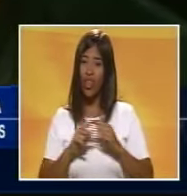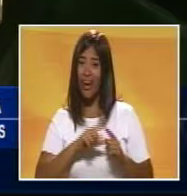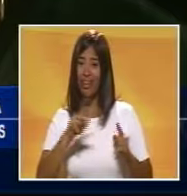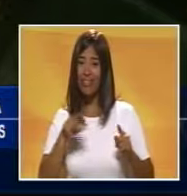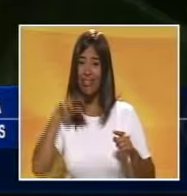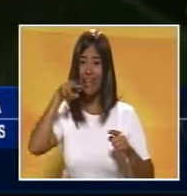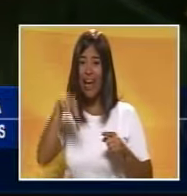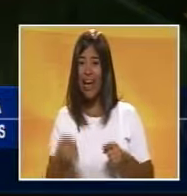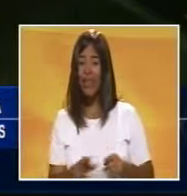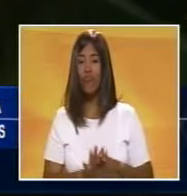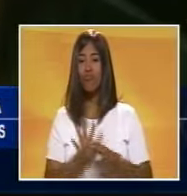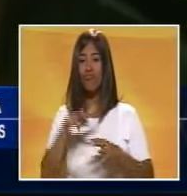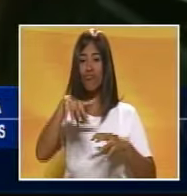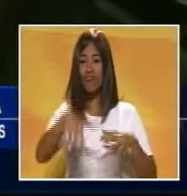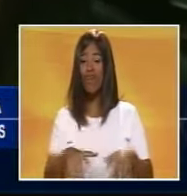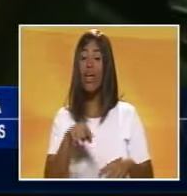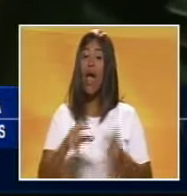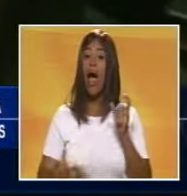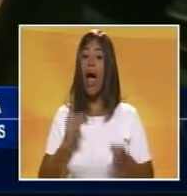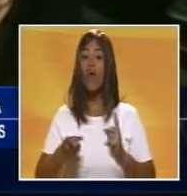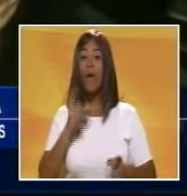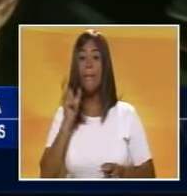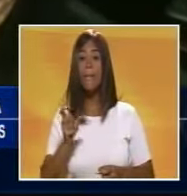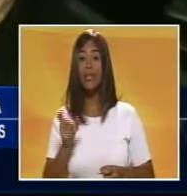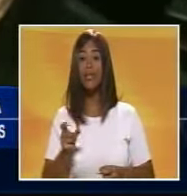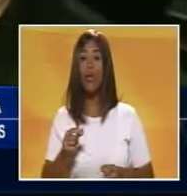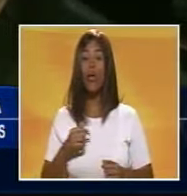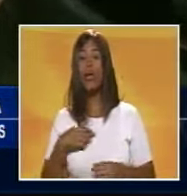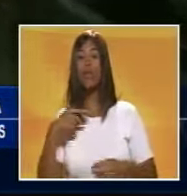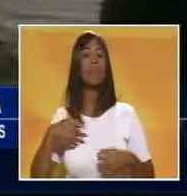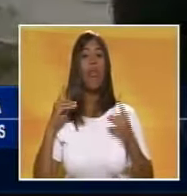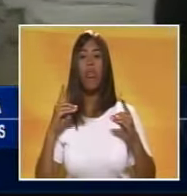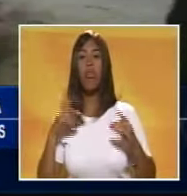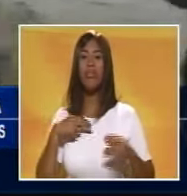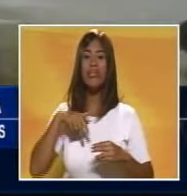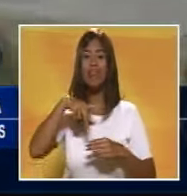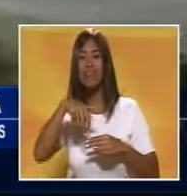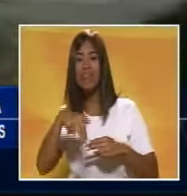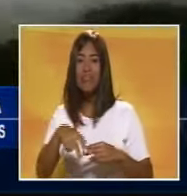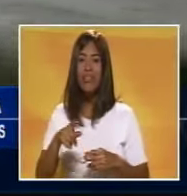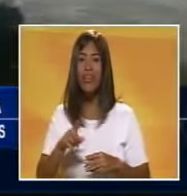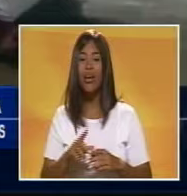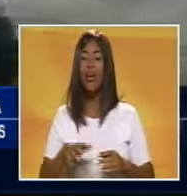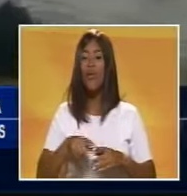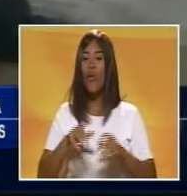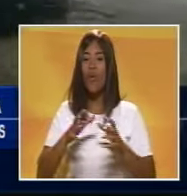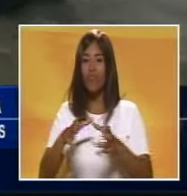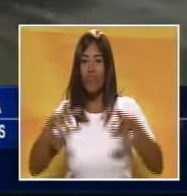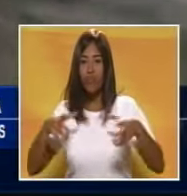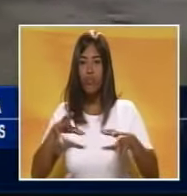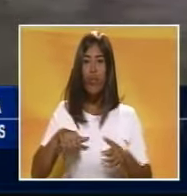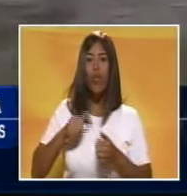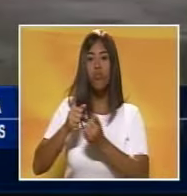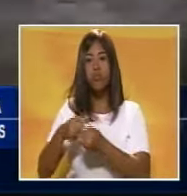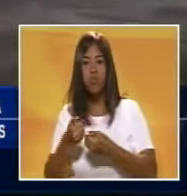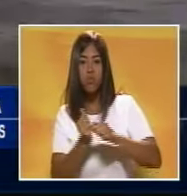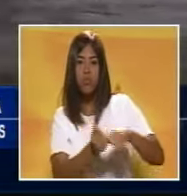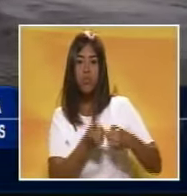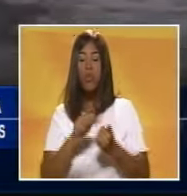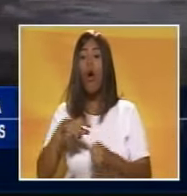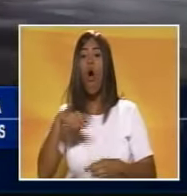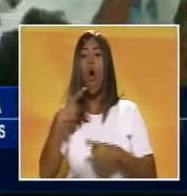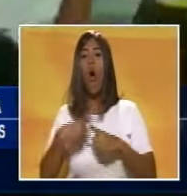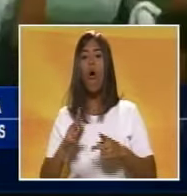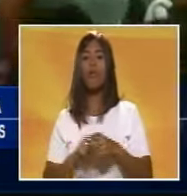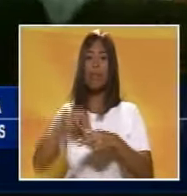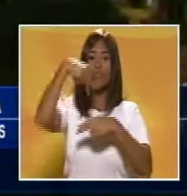crecida del río Táchira. Algunas personas arriesgaron su vida para pasar el afluente en flotadores. Otras burlaron los controles